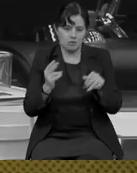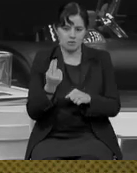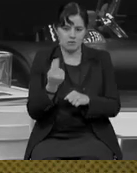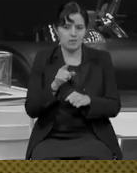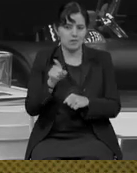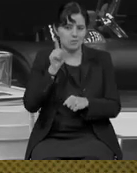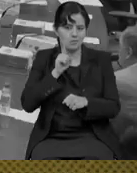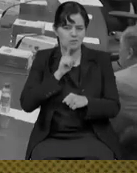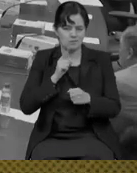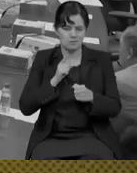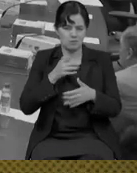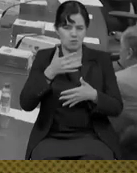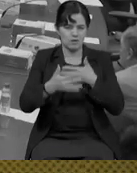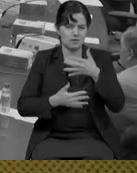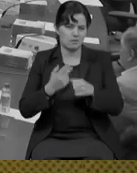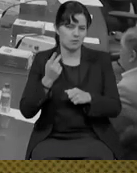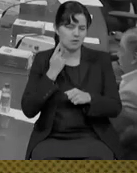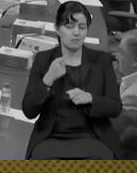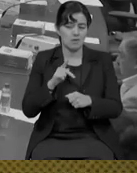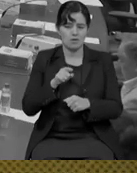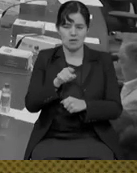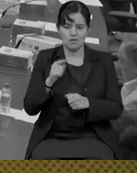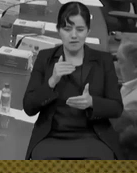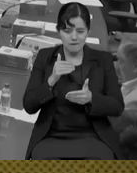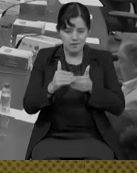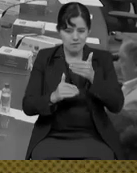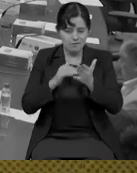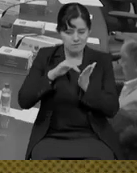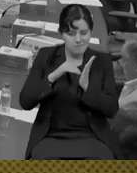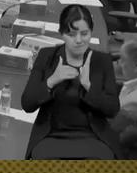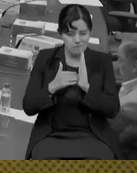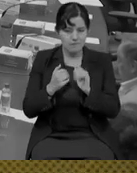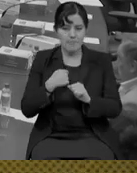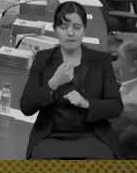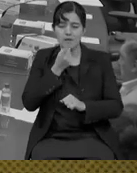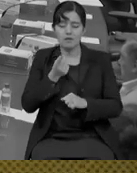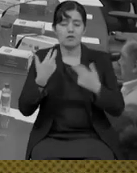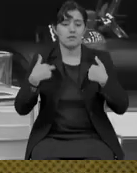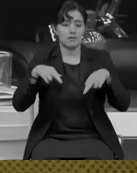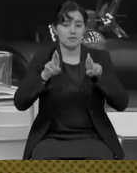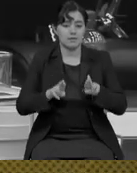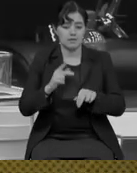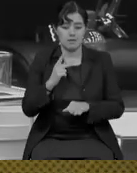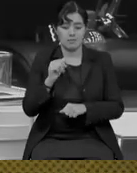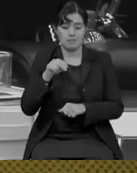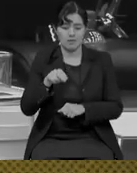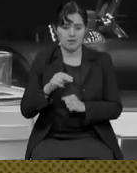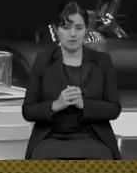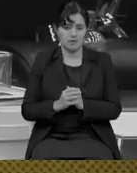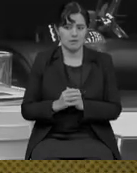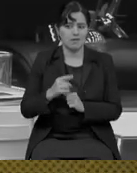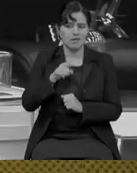de las mujeres, pero van avanzando en el uso perverso. Y lo que yo le digo al representante de Acción Nacional es que está